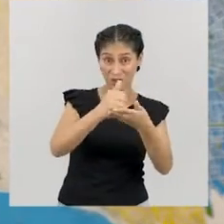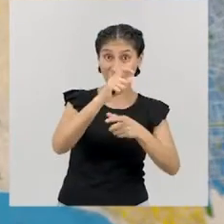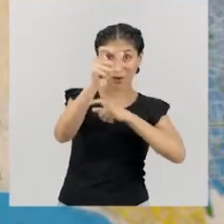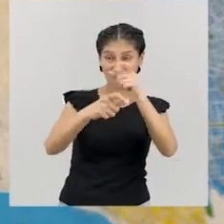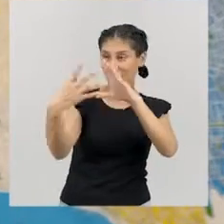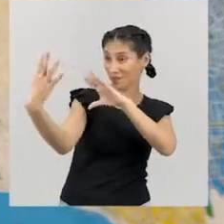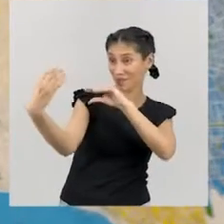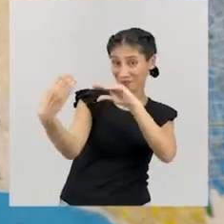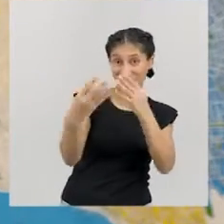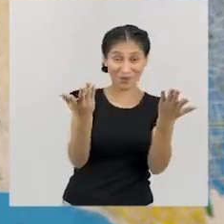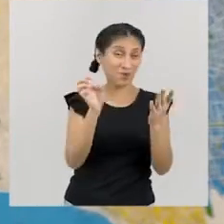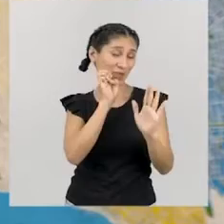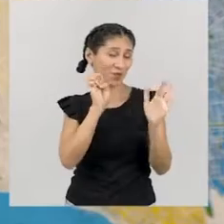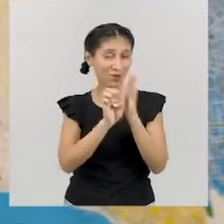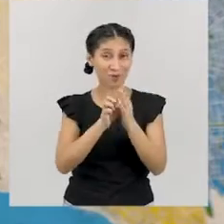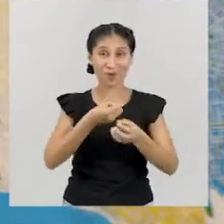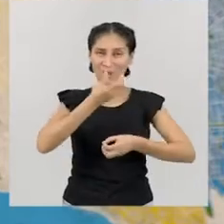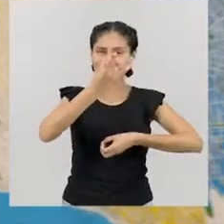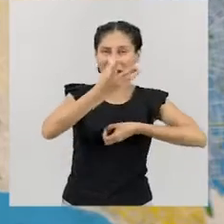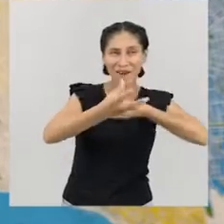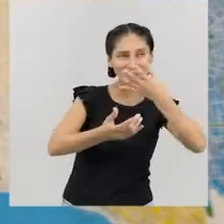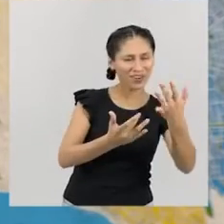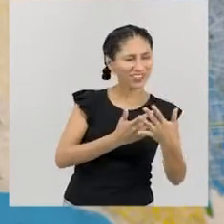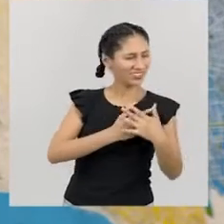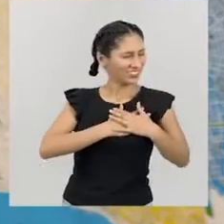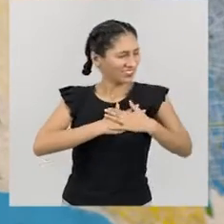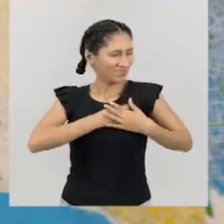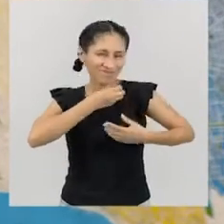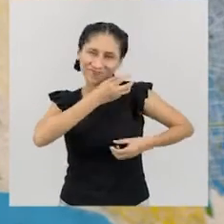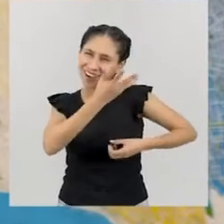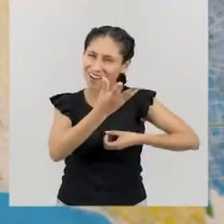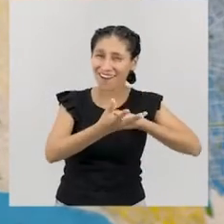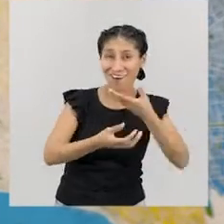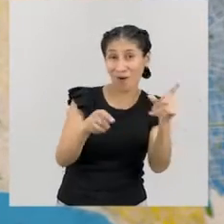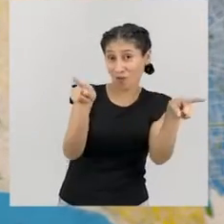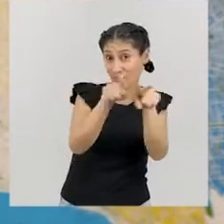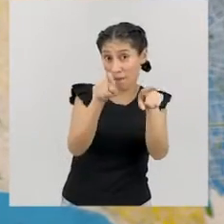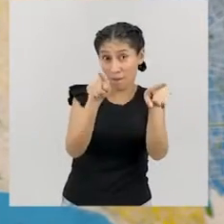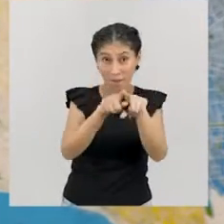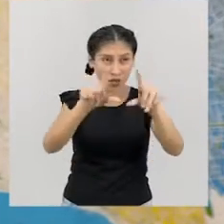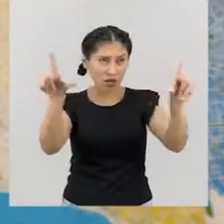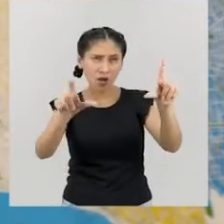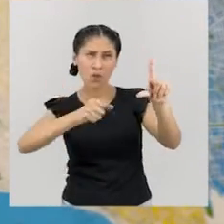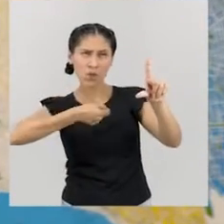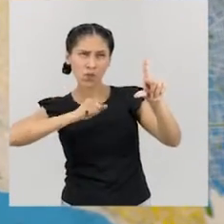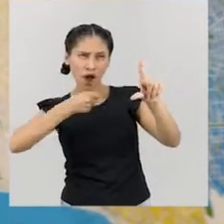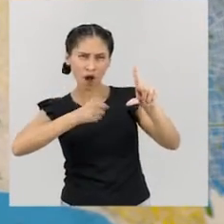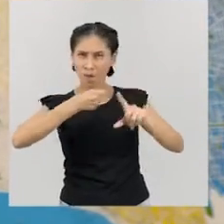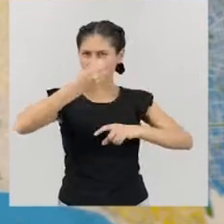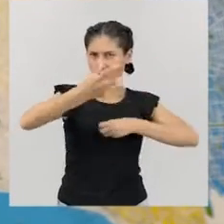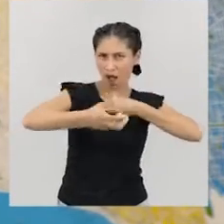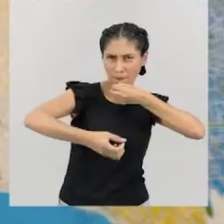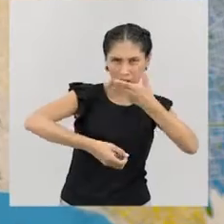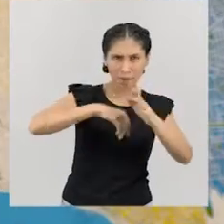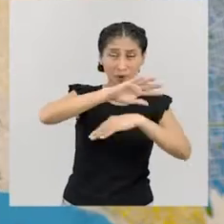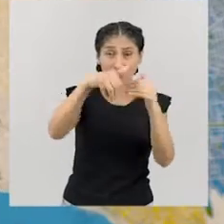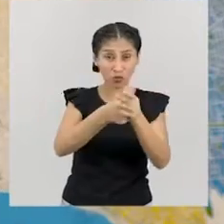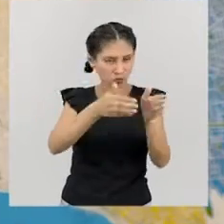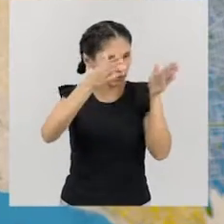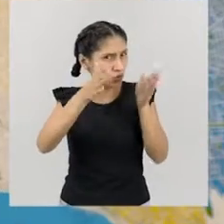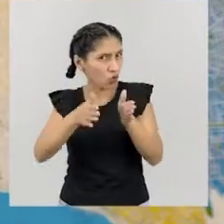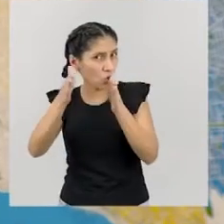las personas. Expresión de sentimientos y emociones, informar o dar a conocer ideas, noticias, todo con orden, teniendo